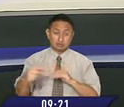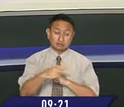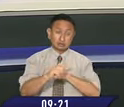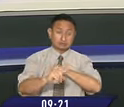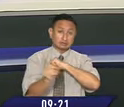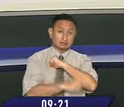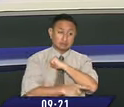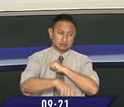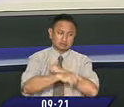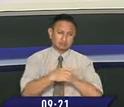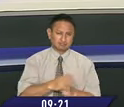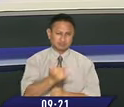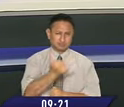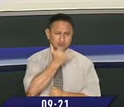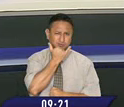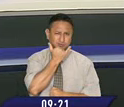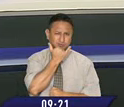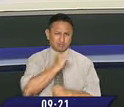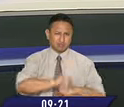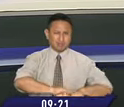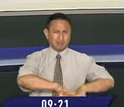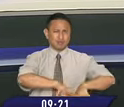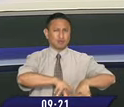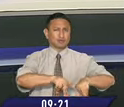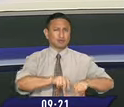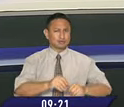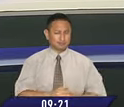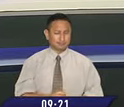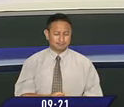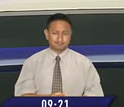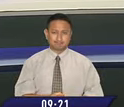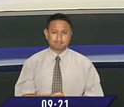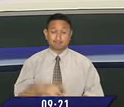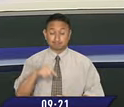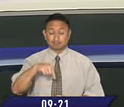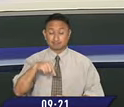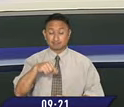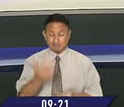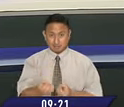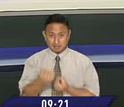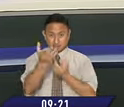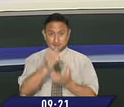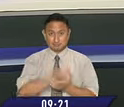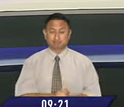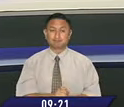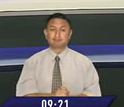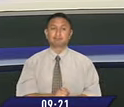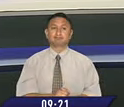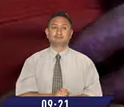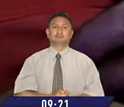presentó varias irregularidades y visos de corrupción. Aquí tenemos un informe completo.